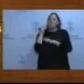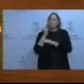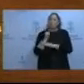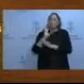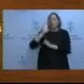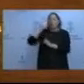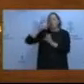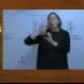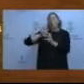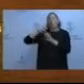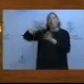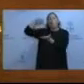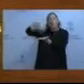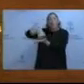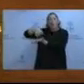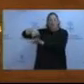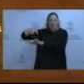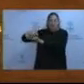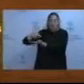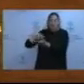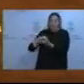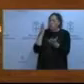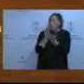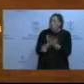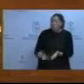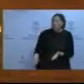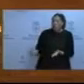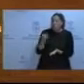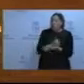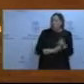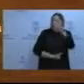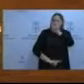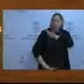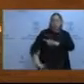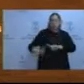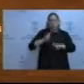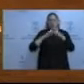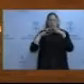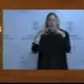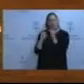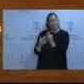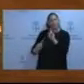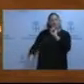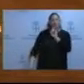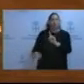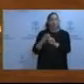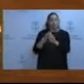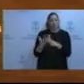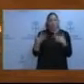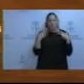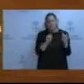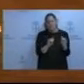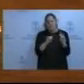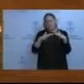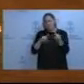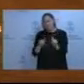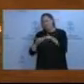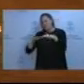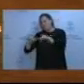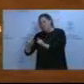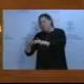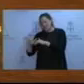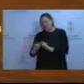y otro curso más sin solucionar ni uno de los problemas que tiene ninguno de los institutos y colegios con barracones a lo largo y ancho